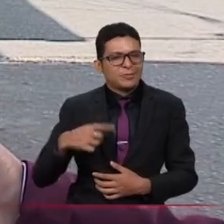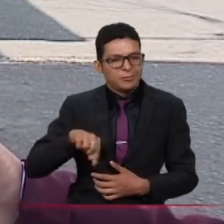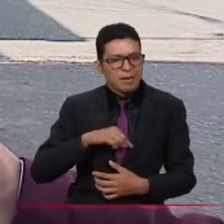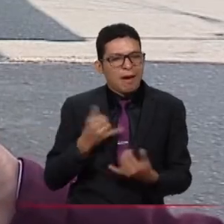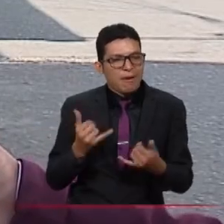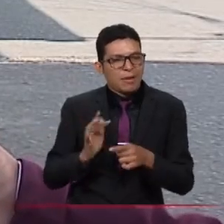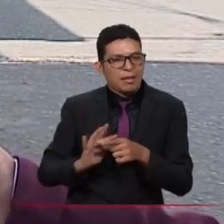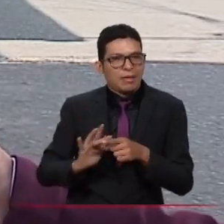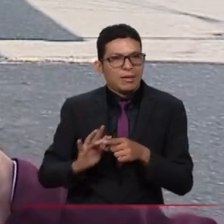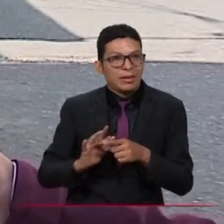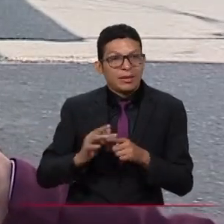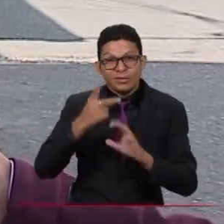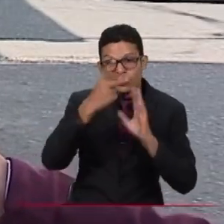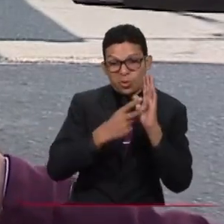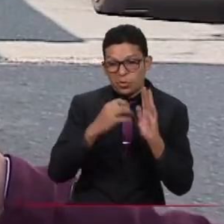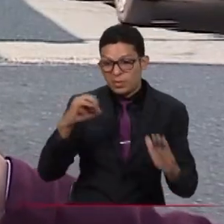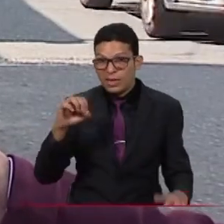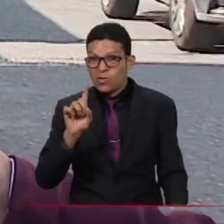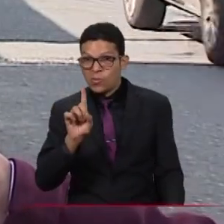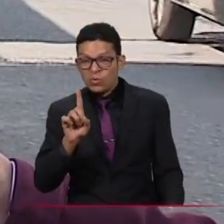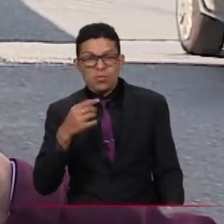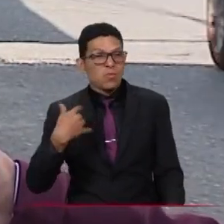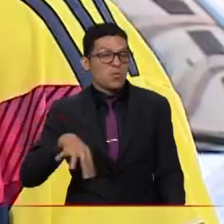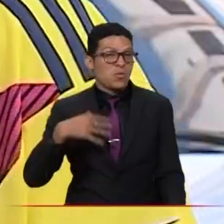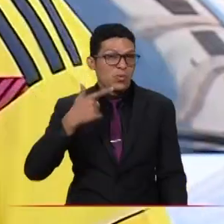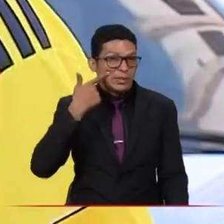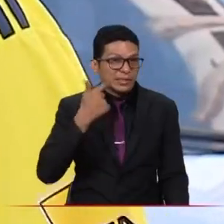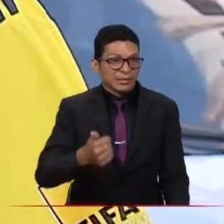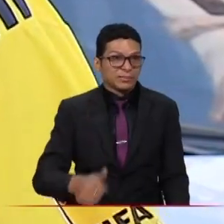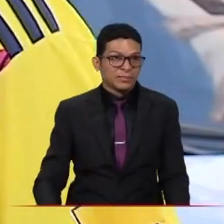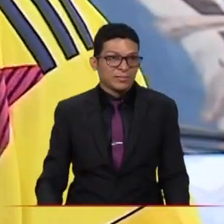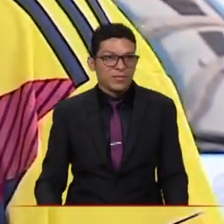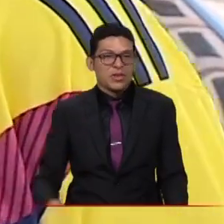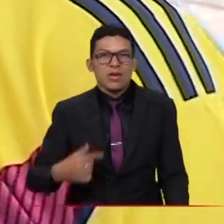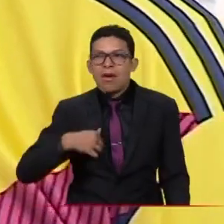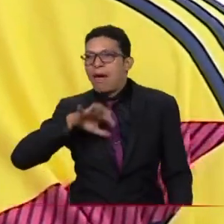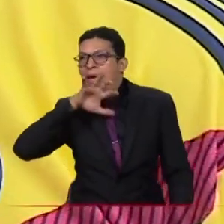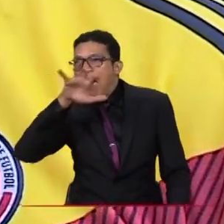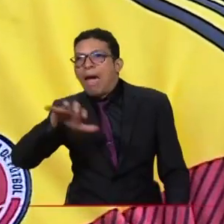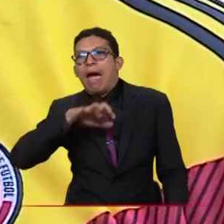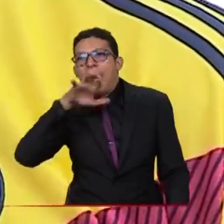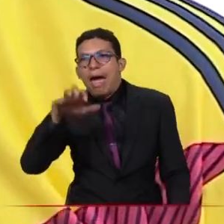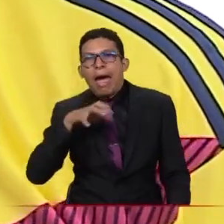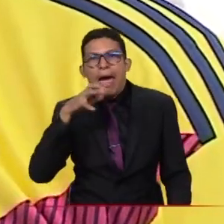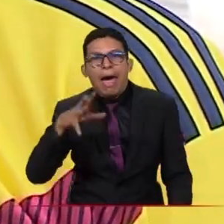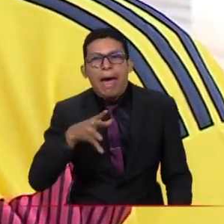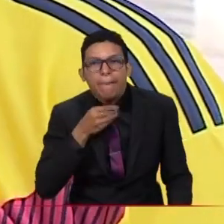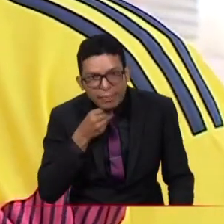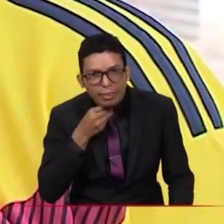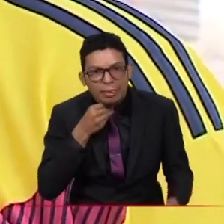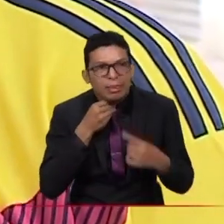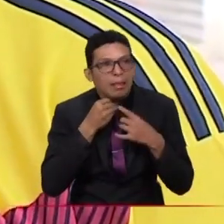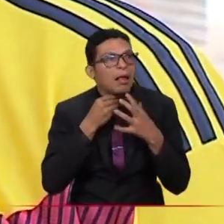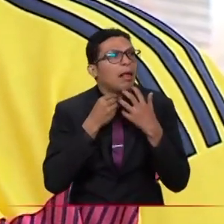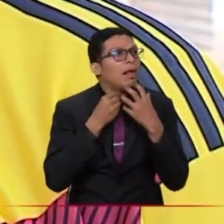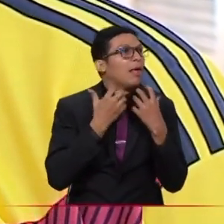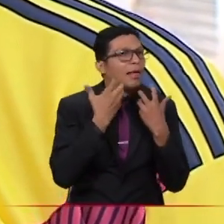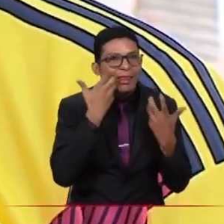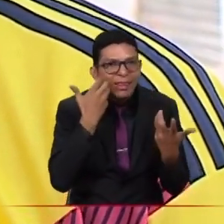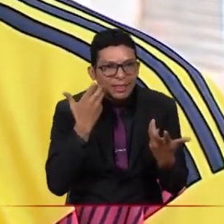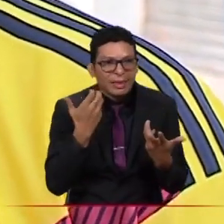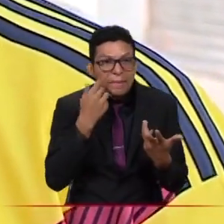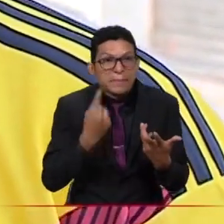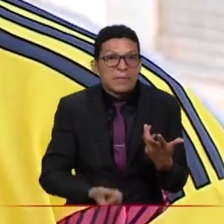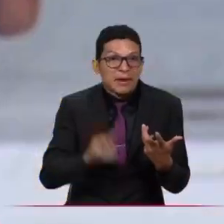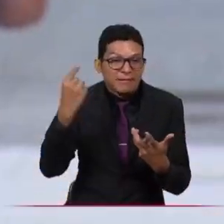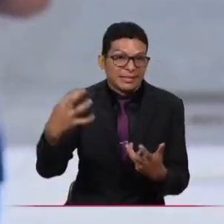hoy, pero 2001 fue una cosa fenomenal. Me quedé sin voz, de tanto gritar, porque la verdad es la primera vez que